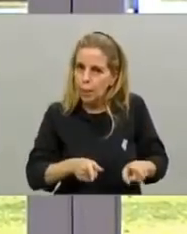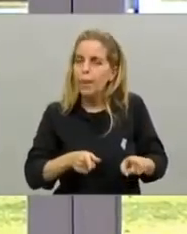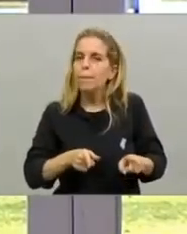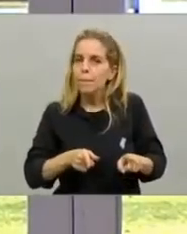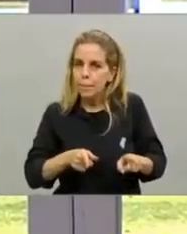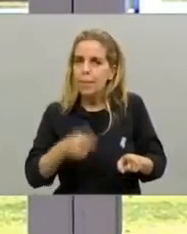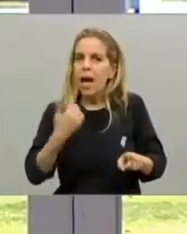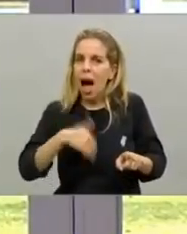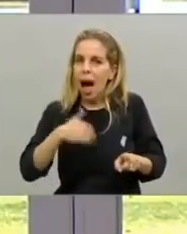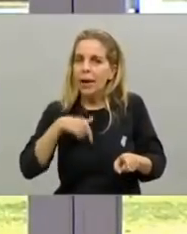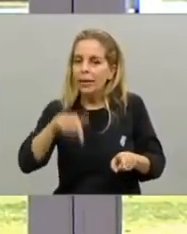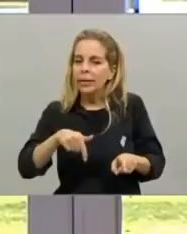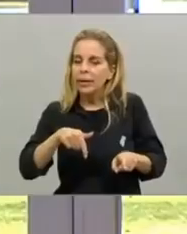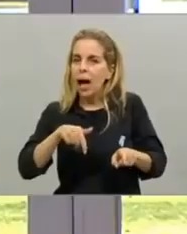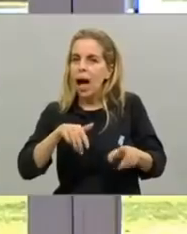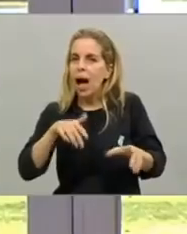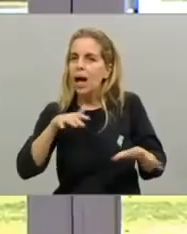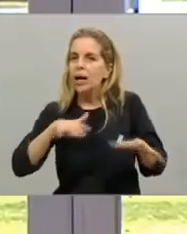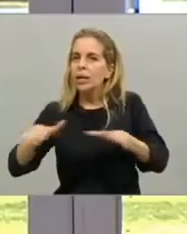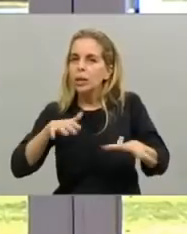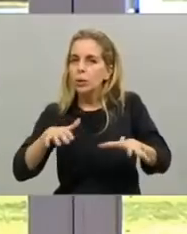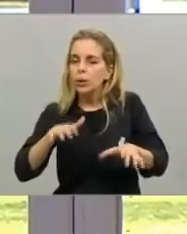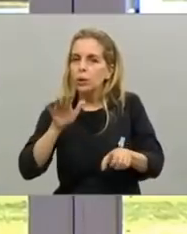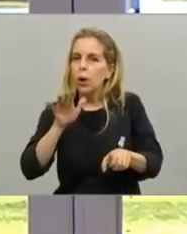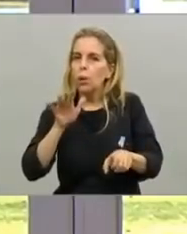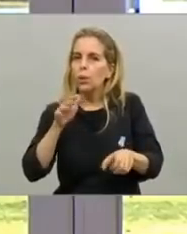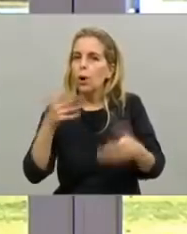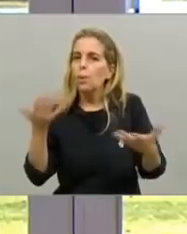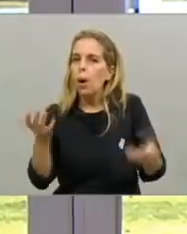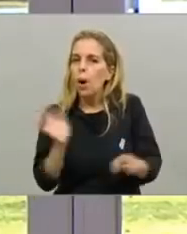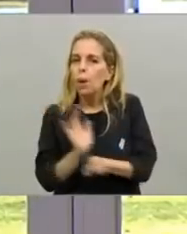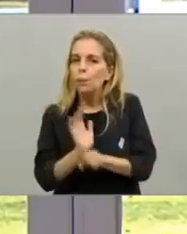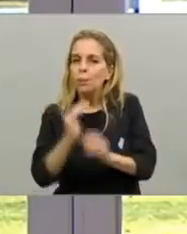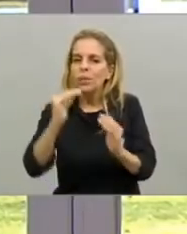Argentina castigada por la desigualdad